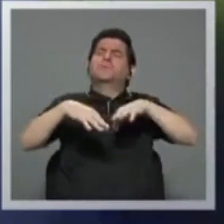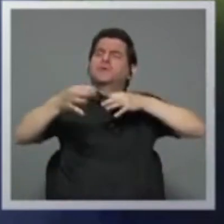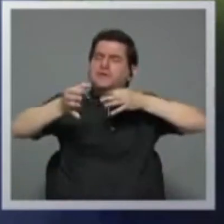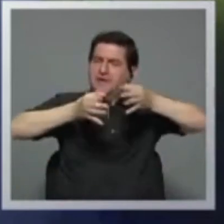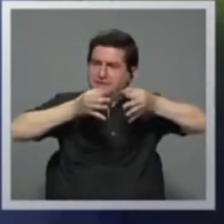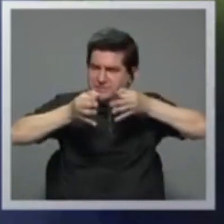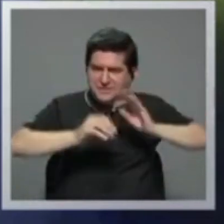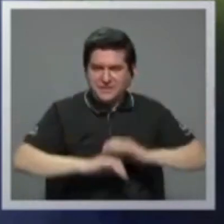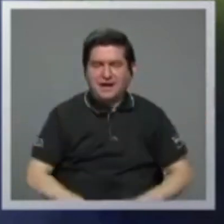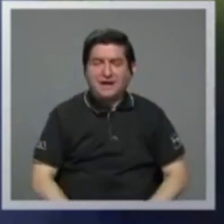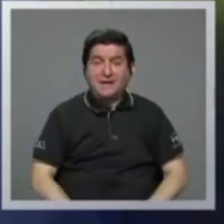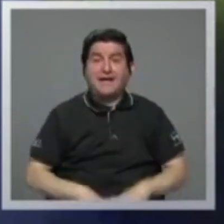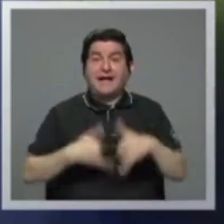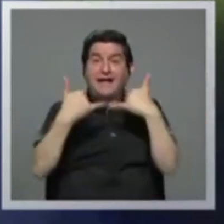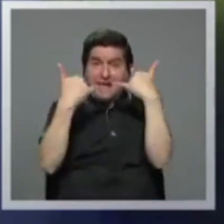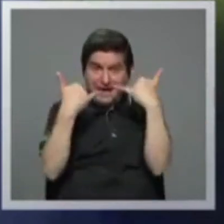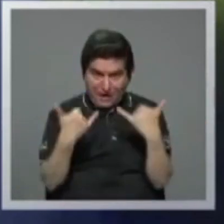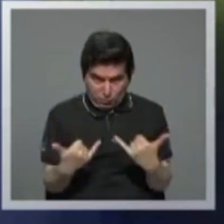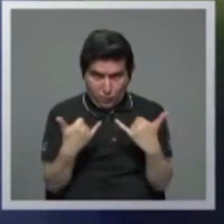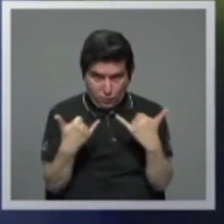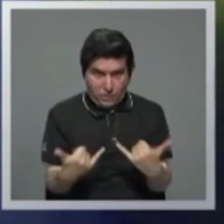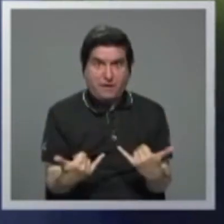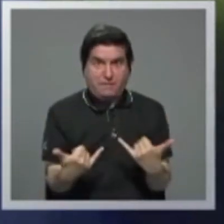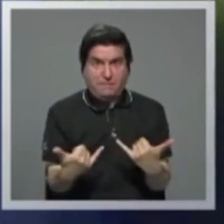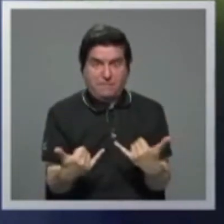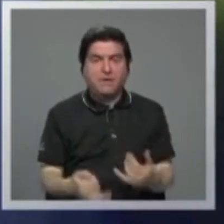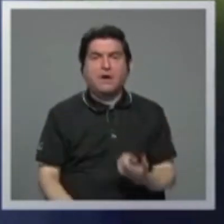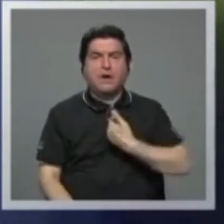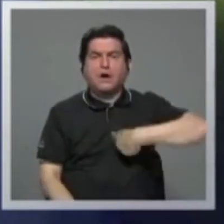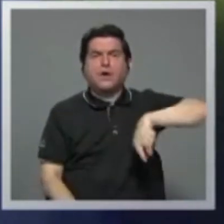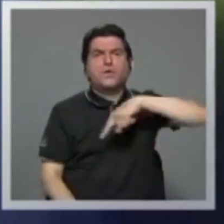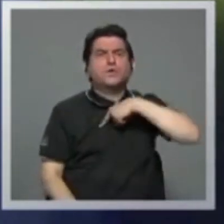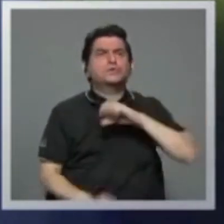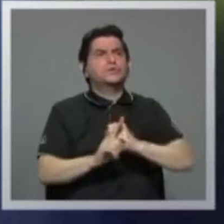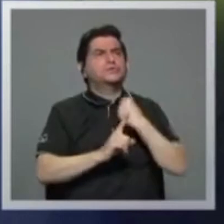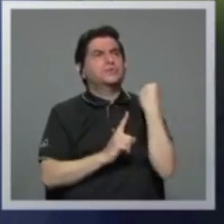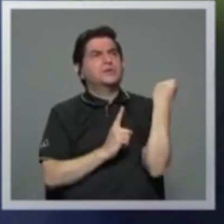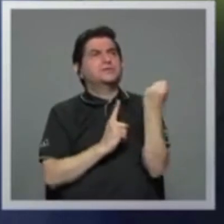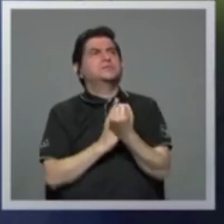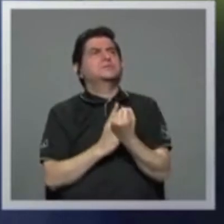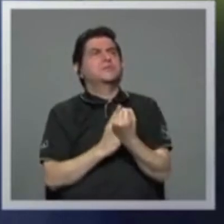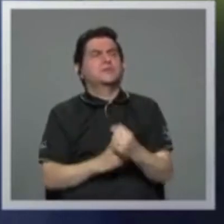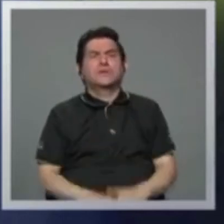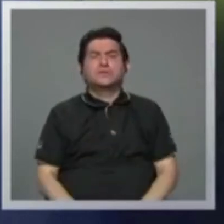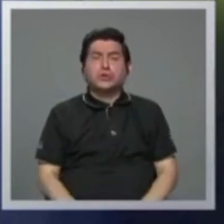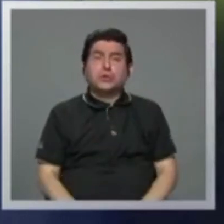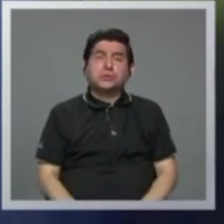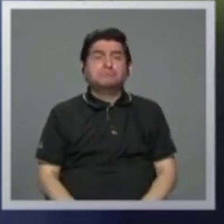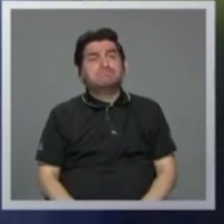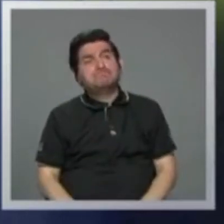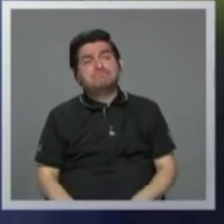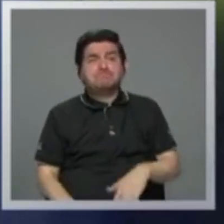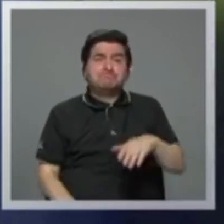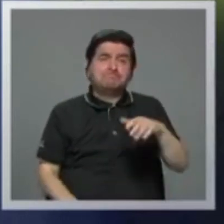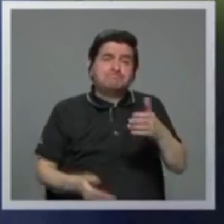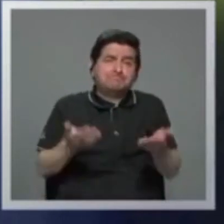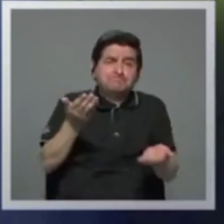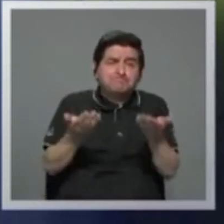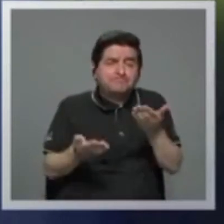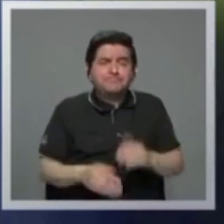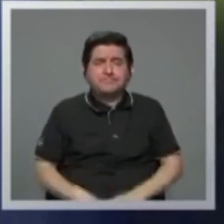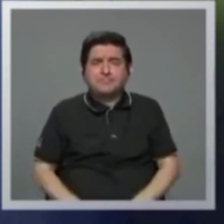siguiente. Bueno, en este momento estamos en una situación de relativa estabilidad